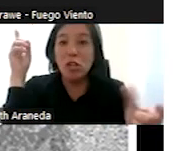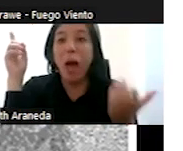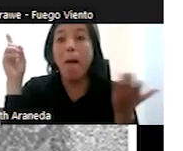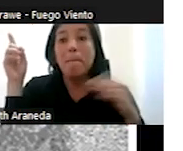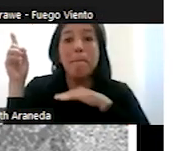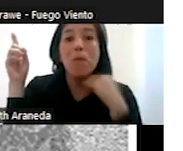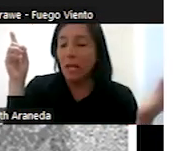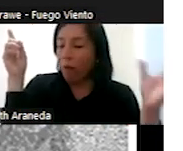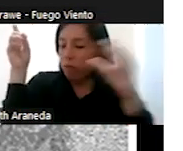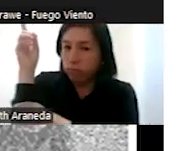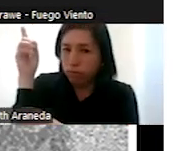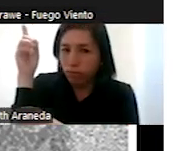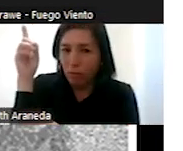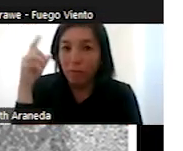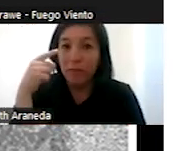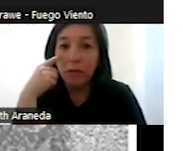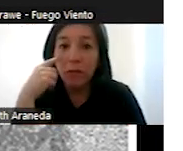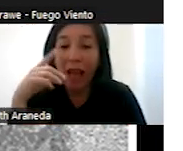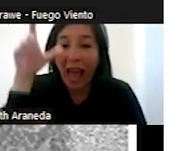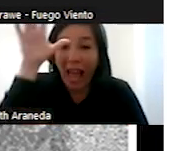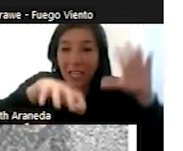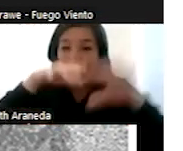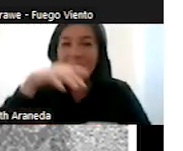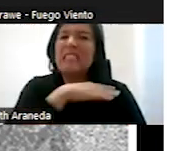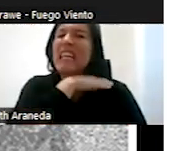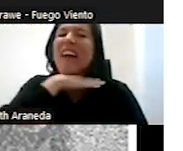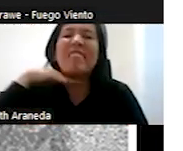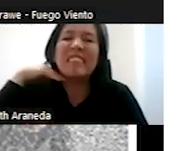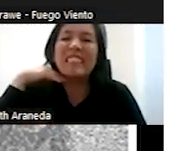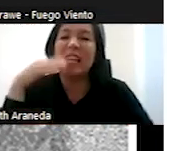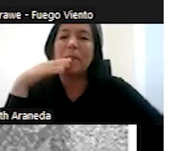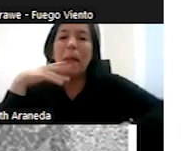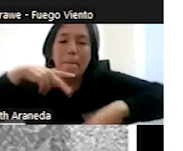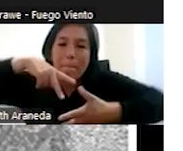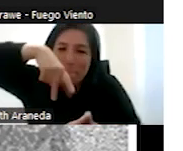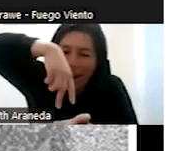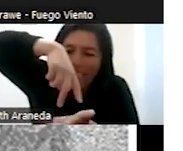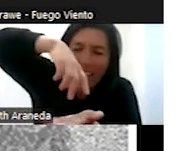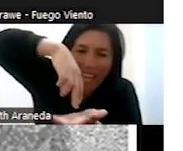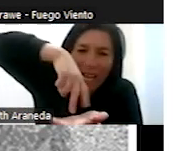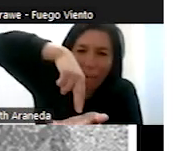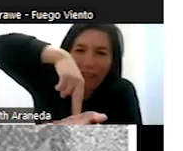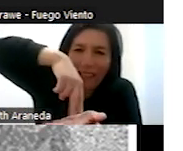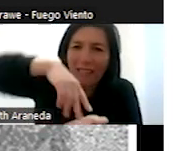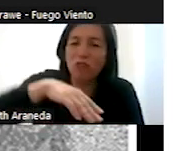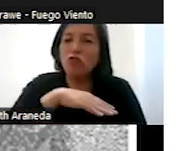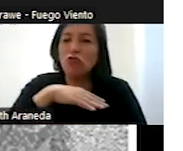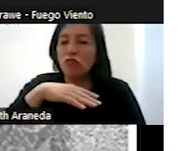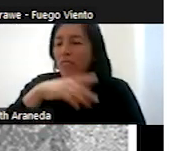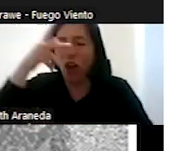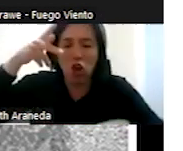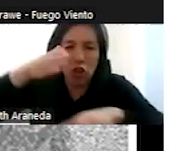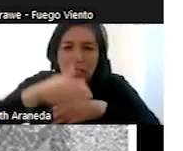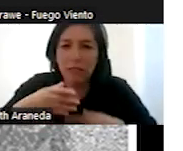cortaron la cabeza, no están las vértebras cervicales, le cortaron las patitas, pues, de los pies, digamos, ahí se ven las piernas